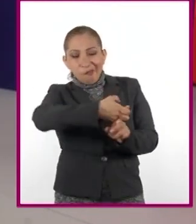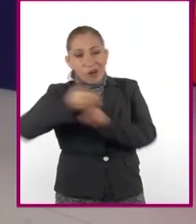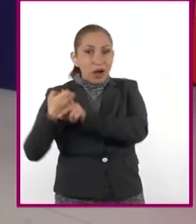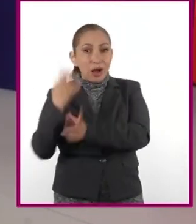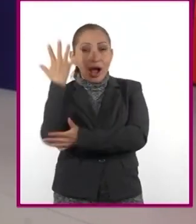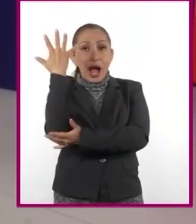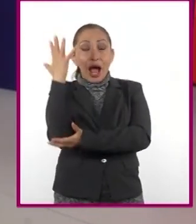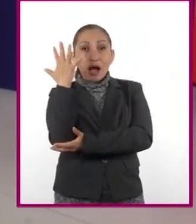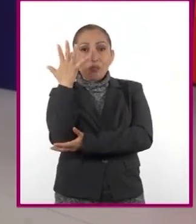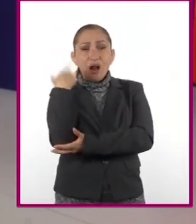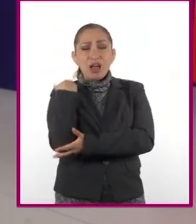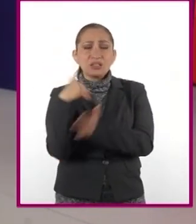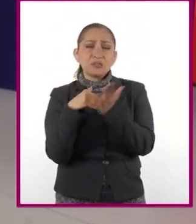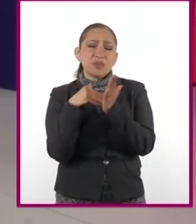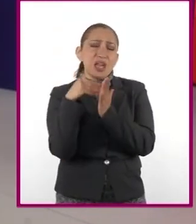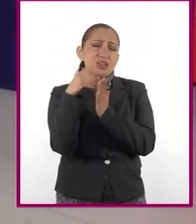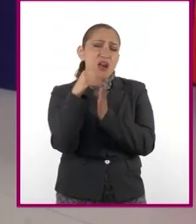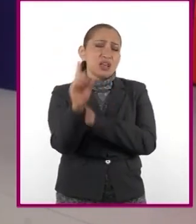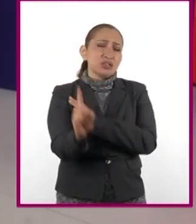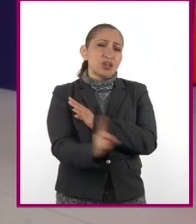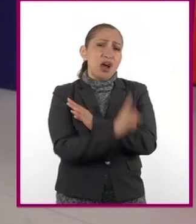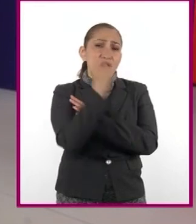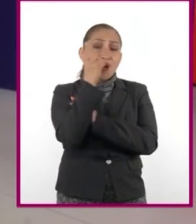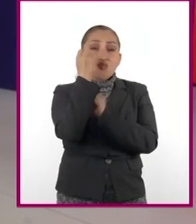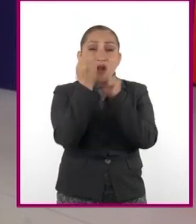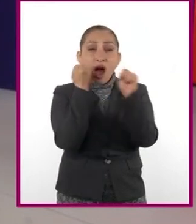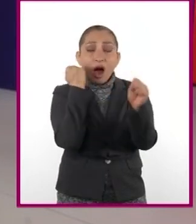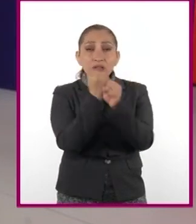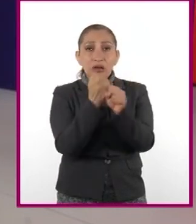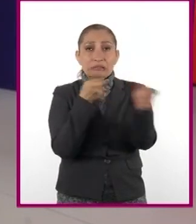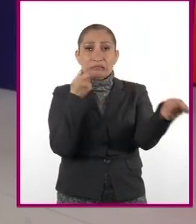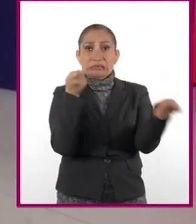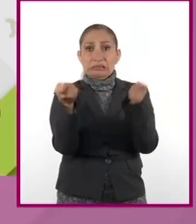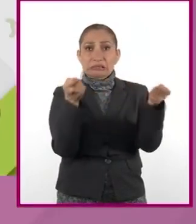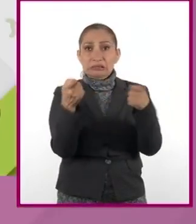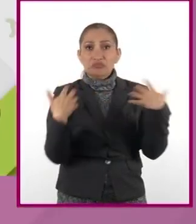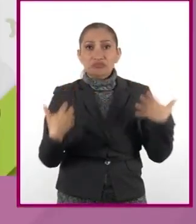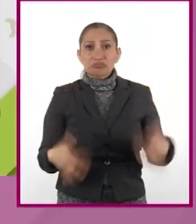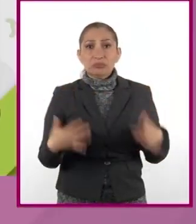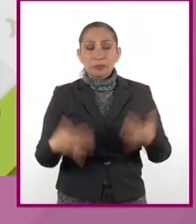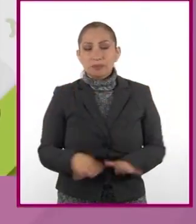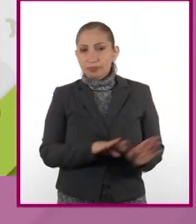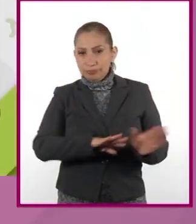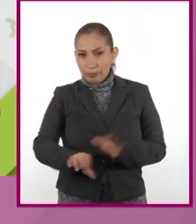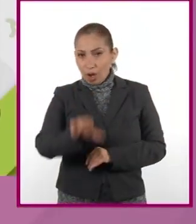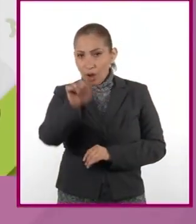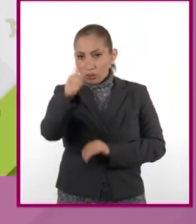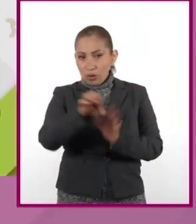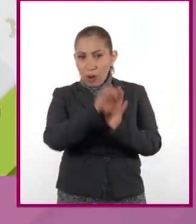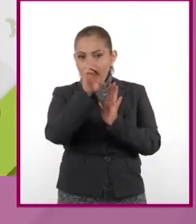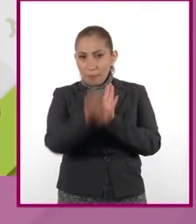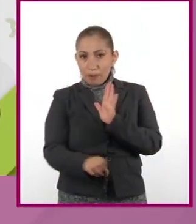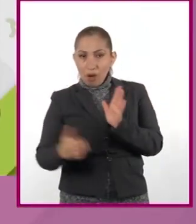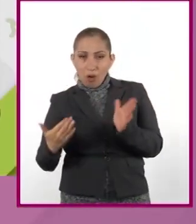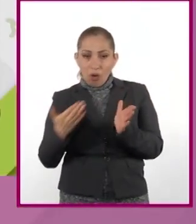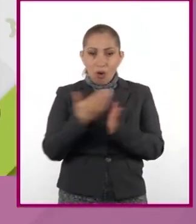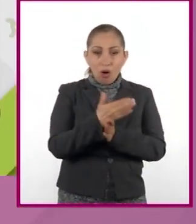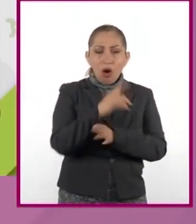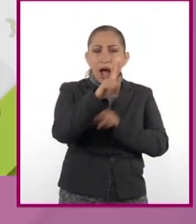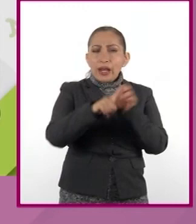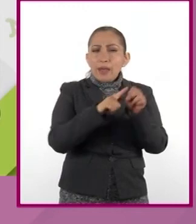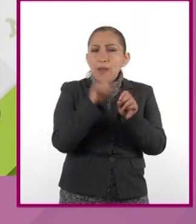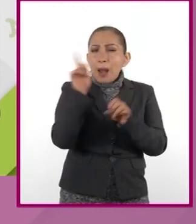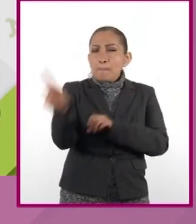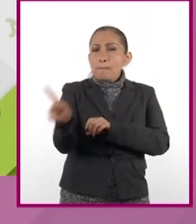árboles y cuesta millones de dólares al año controlarla. Otro ejemplo de especie invasora son unos